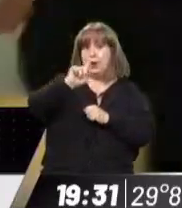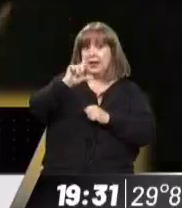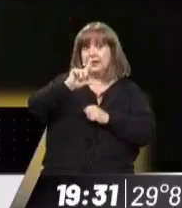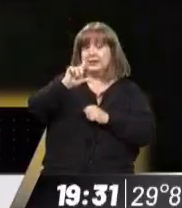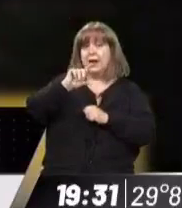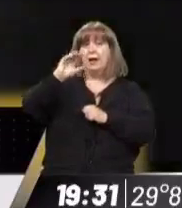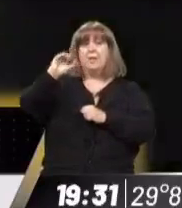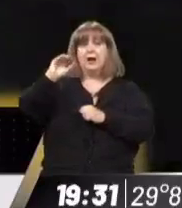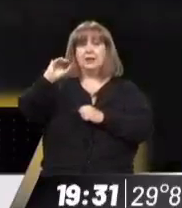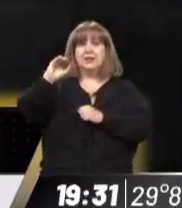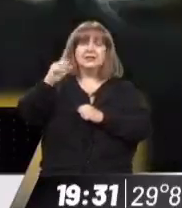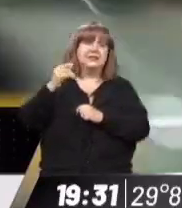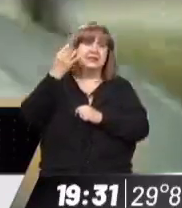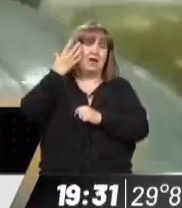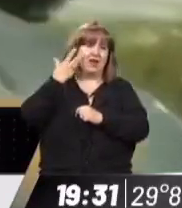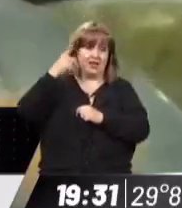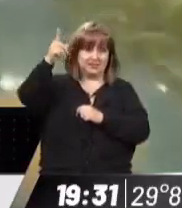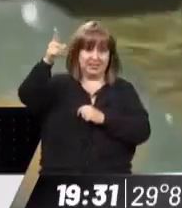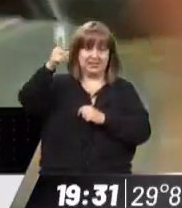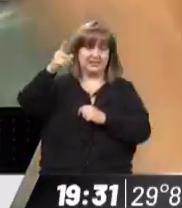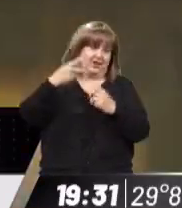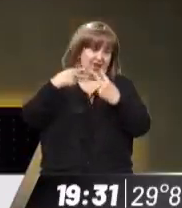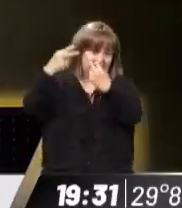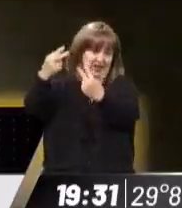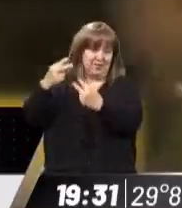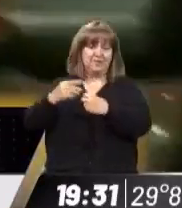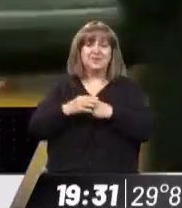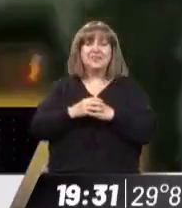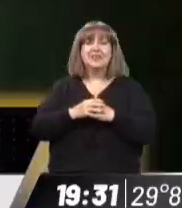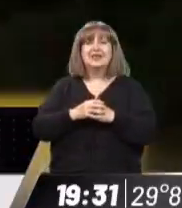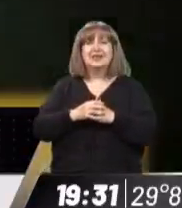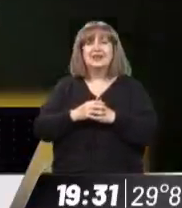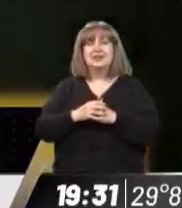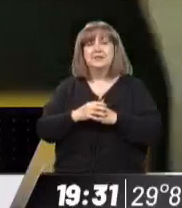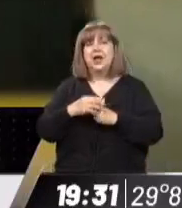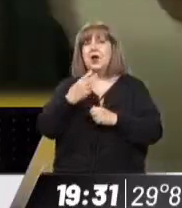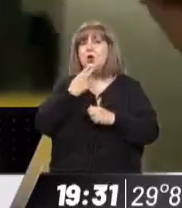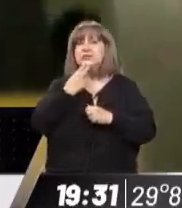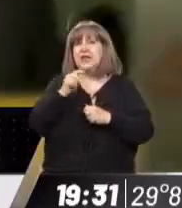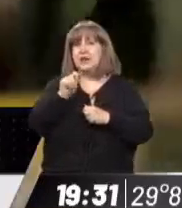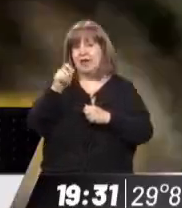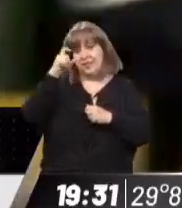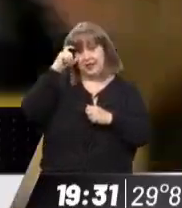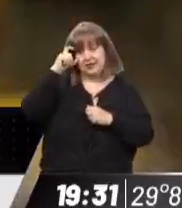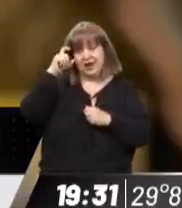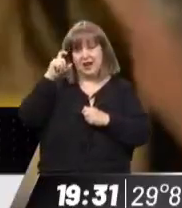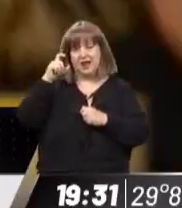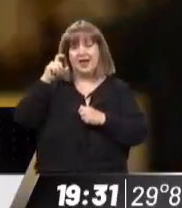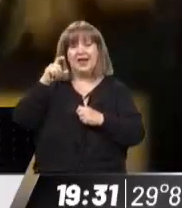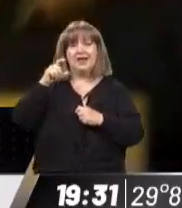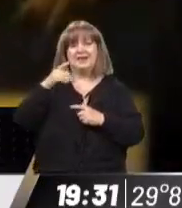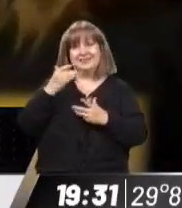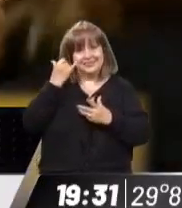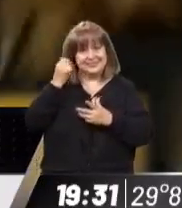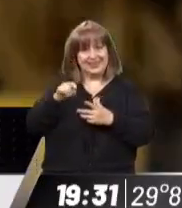primer encuentro, ¿saben cuándo va a ser? De futbolístico, sí, digamos, que el tiene. El primer partido para jugar. El 11 de enero. Claro, a partir de. El día de mi cumpleaños. Un